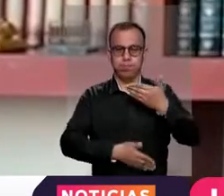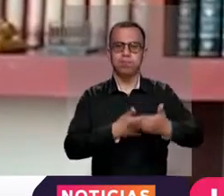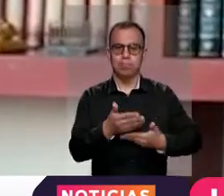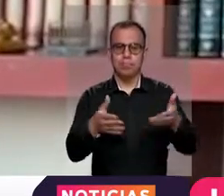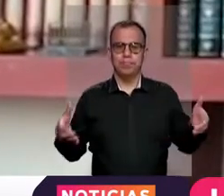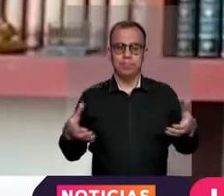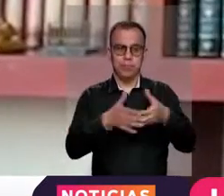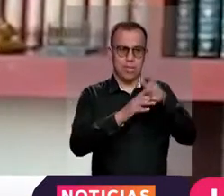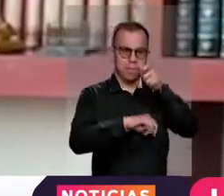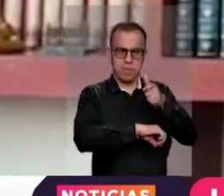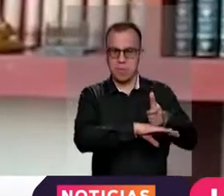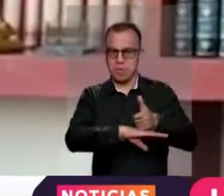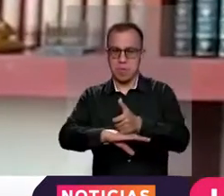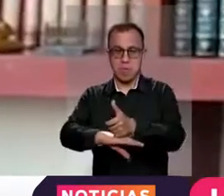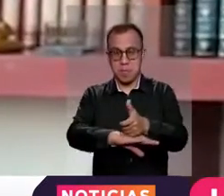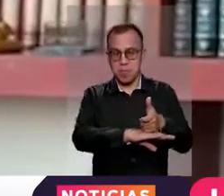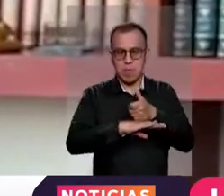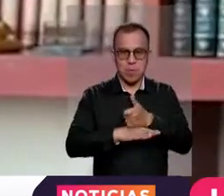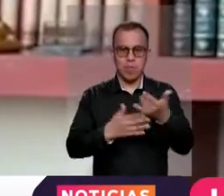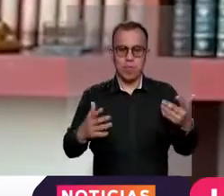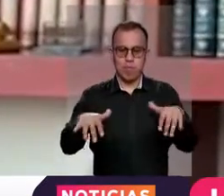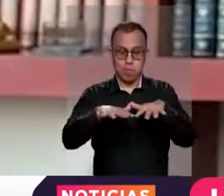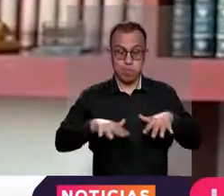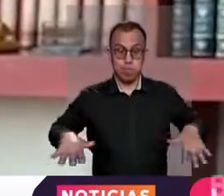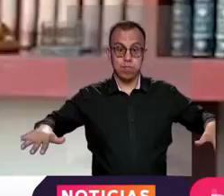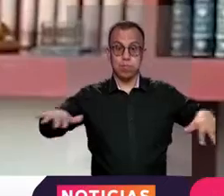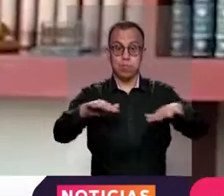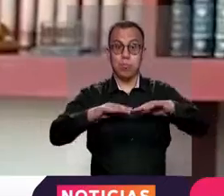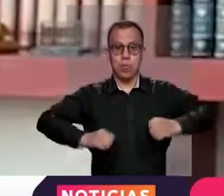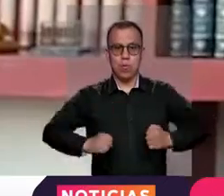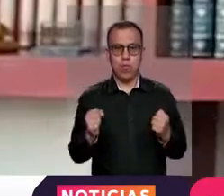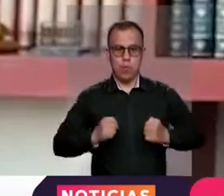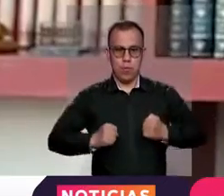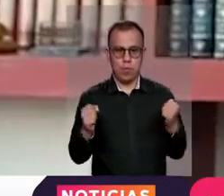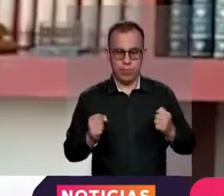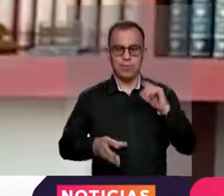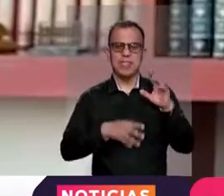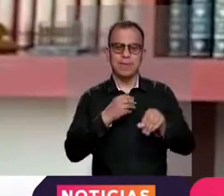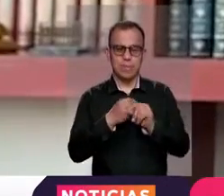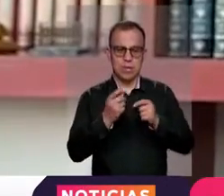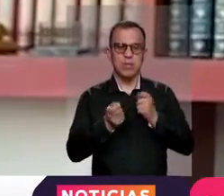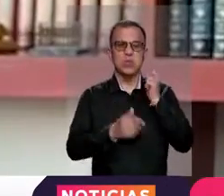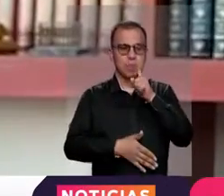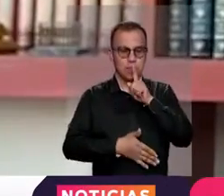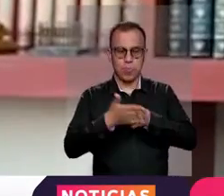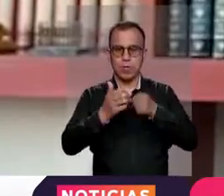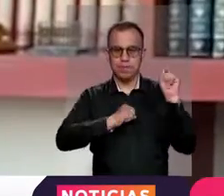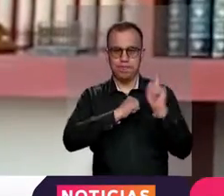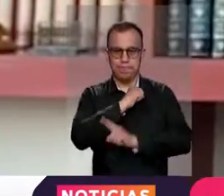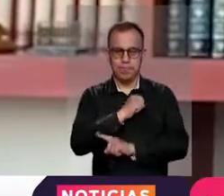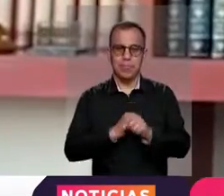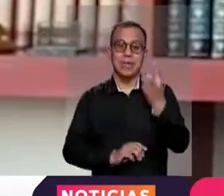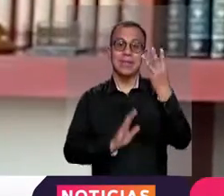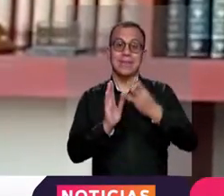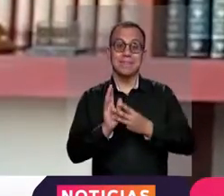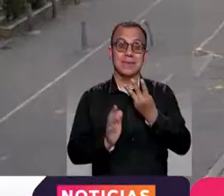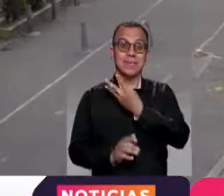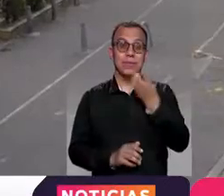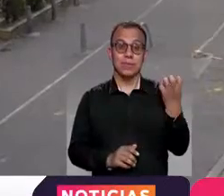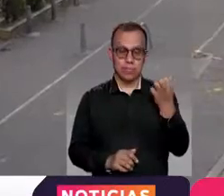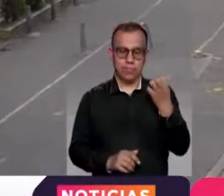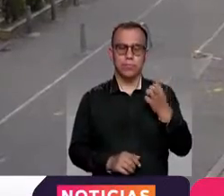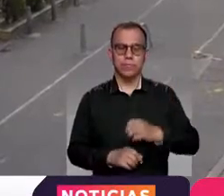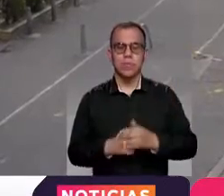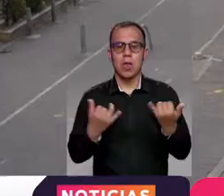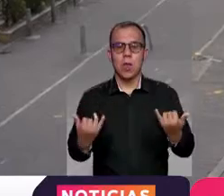procedimientos de inspección, vigilancia a lo largo y ancho de Bogotá. De igual manera se han impuesto 3.194 comparendos.